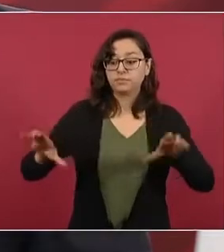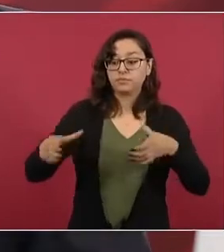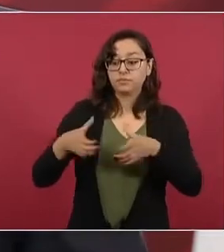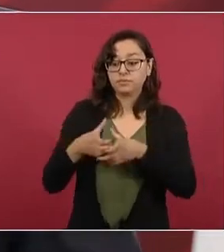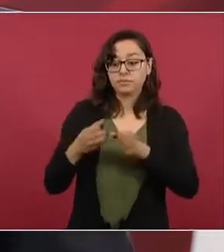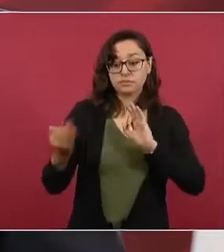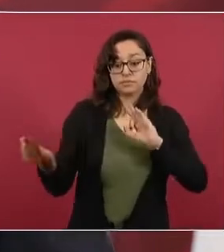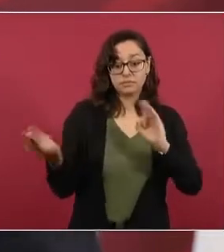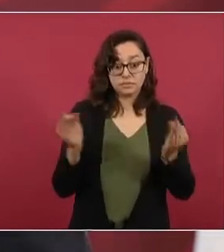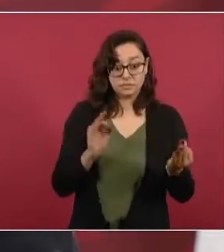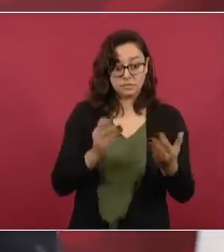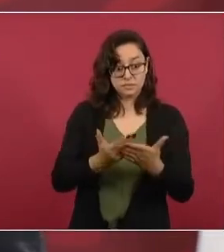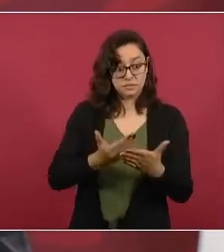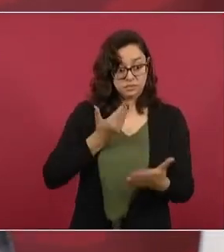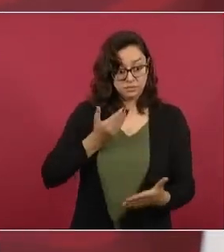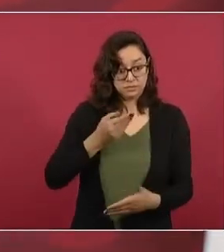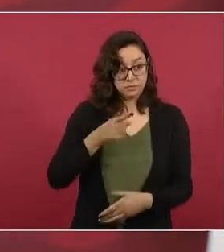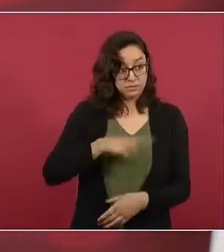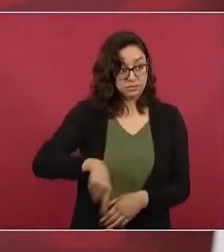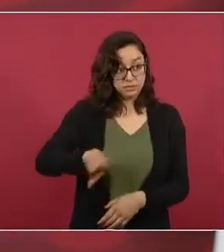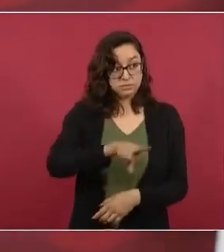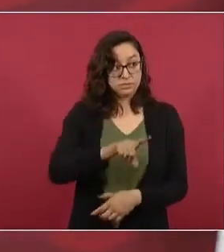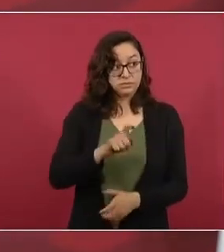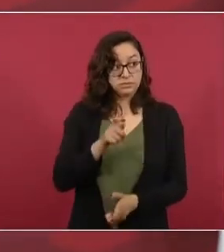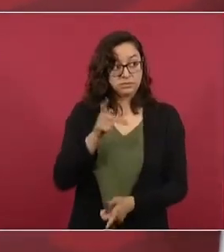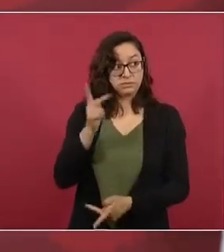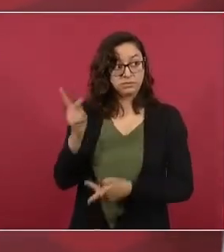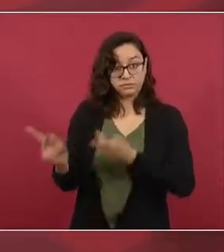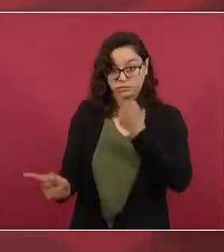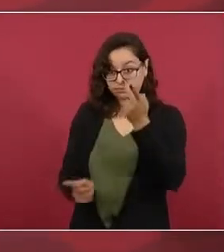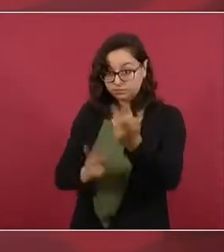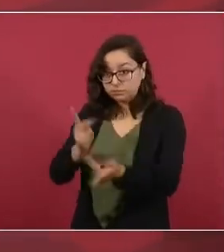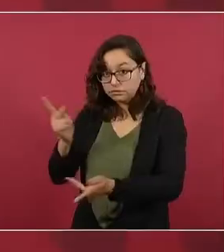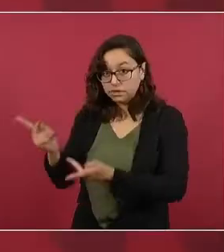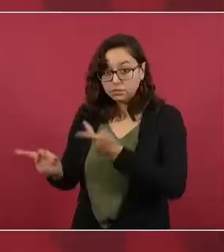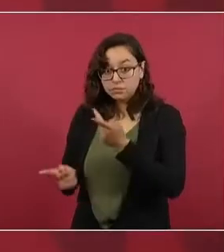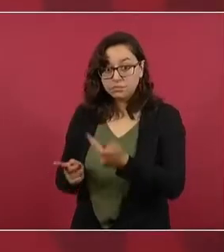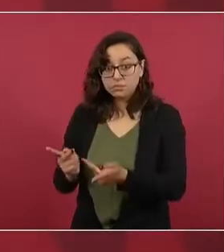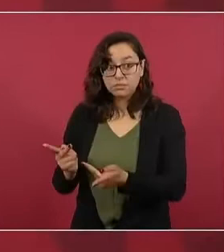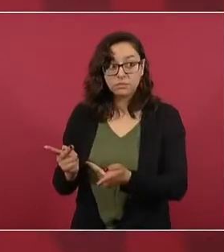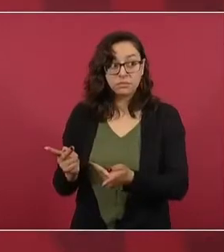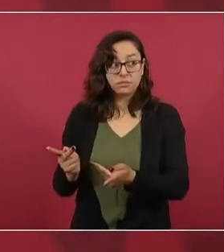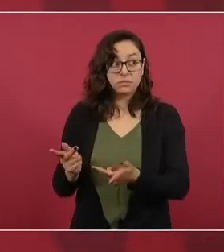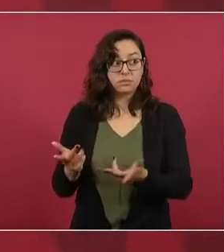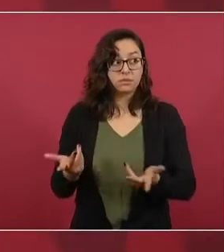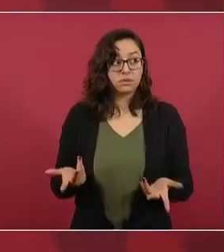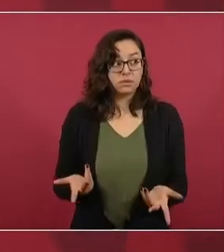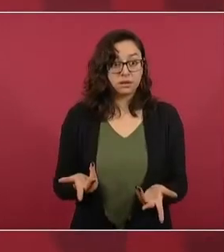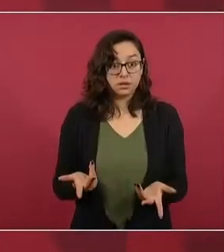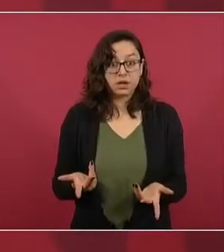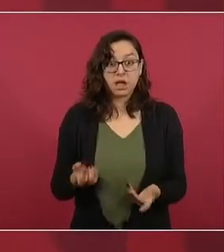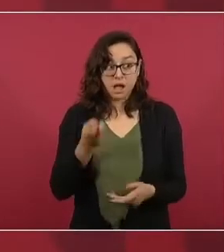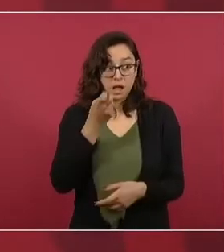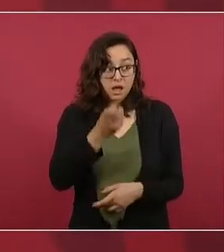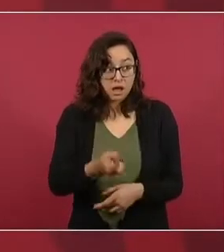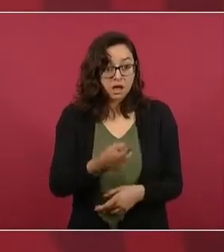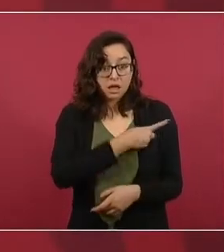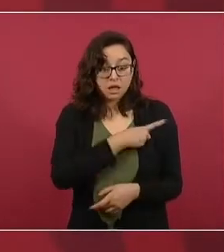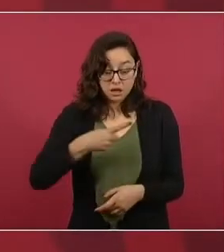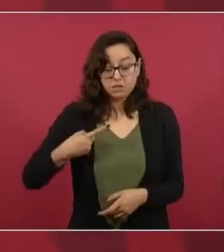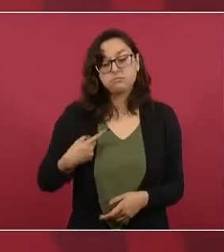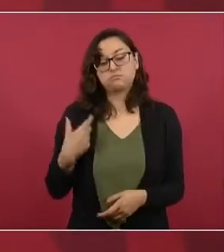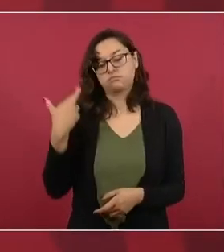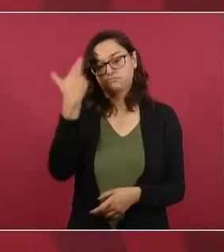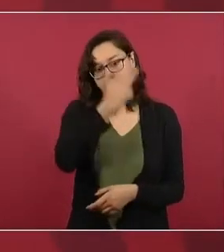Entonces, esos contratos en específico se tienen que revisar. Si